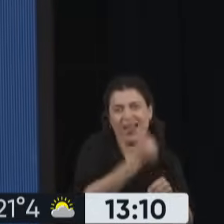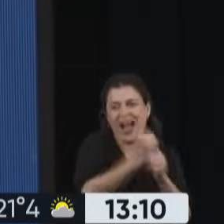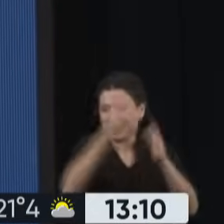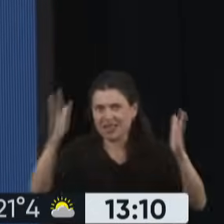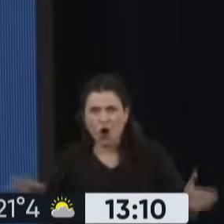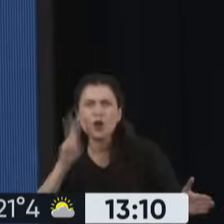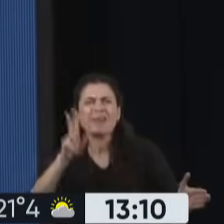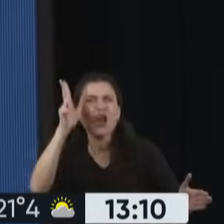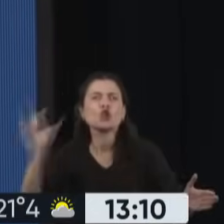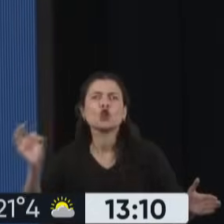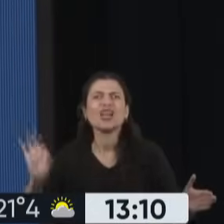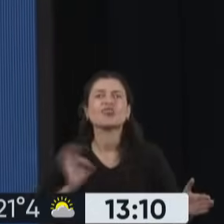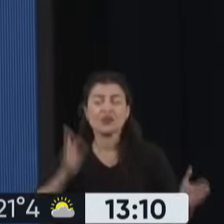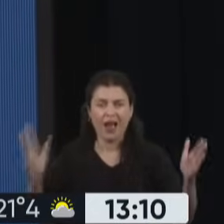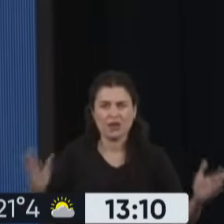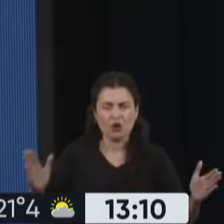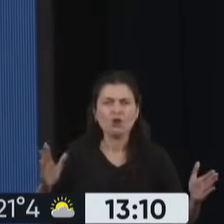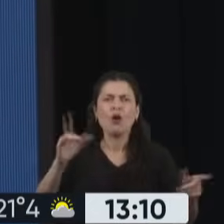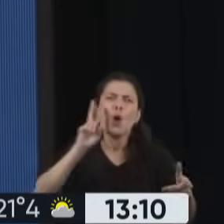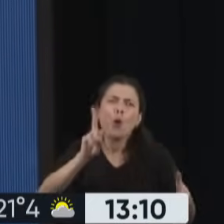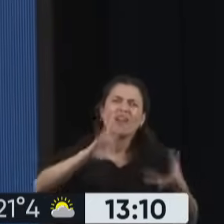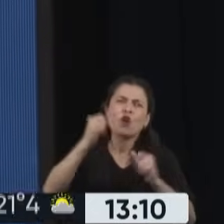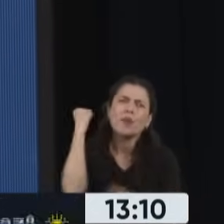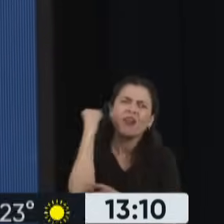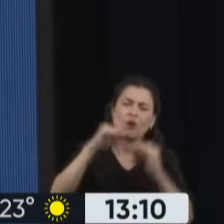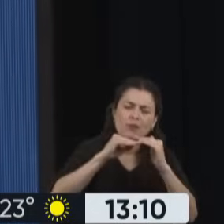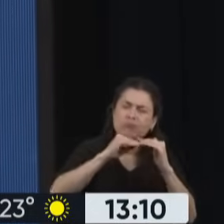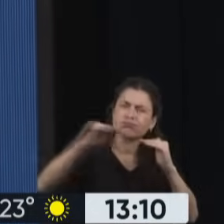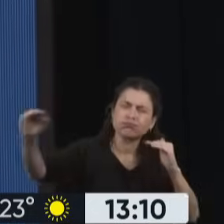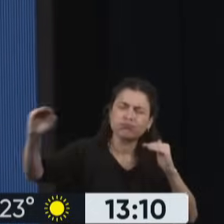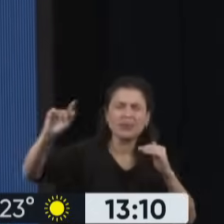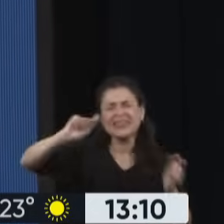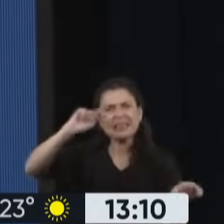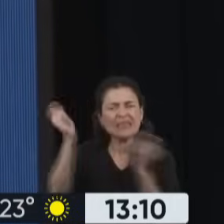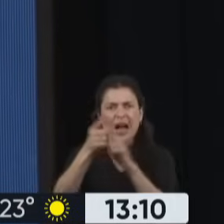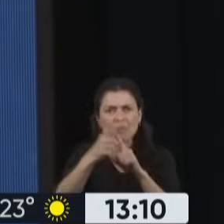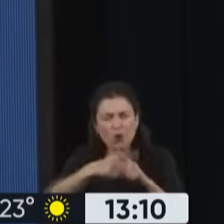1800 es una línea recta y de repente pega una vuelta y empieza a acelerar.